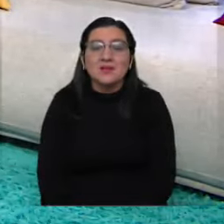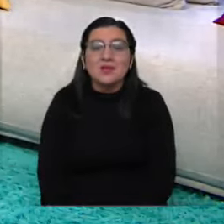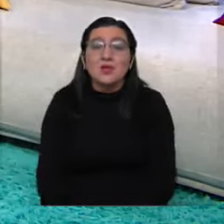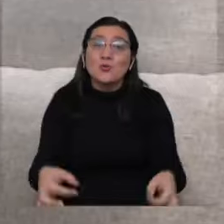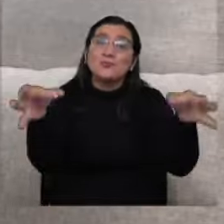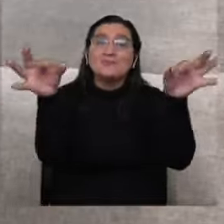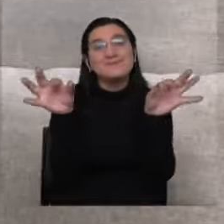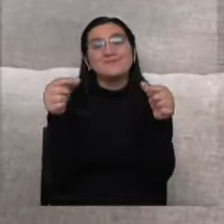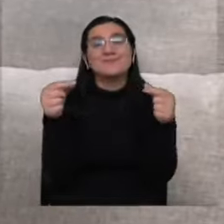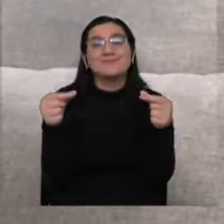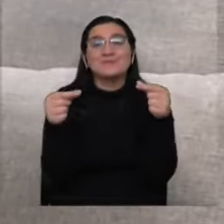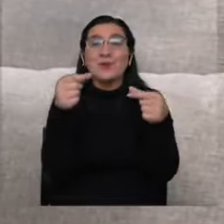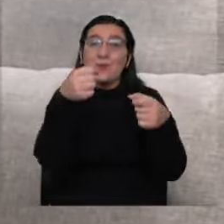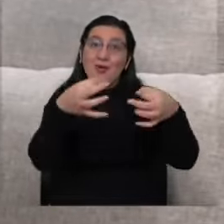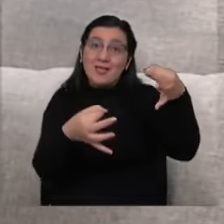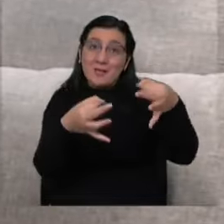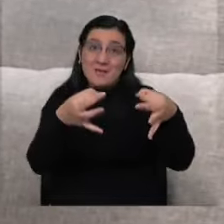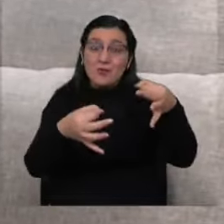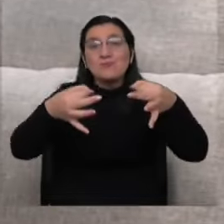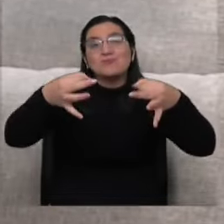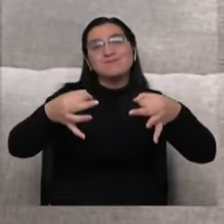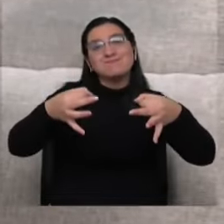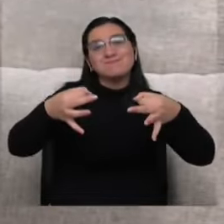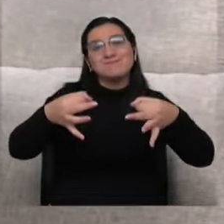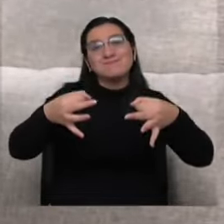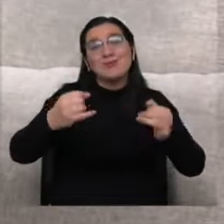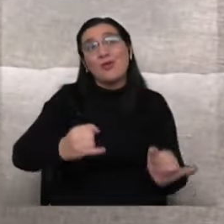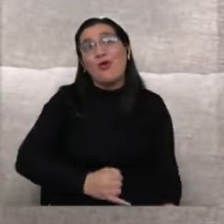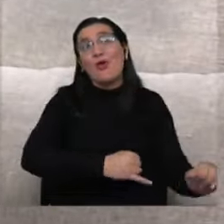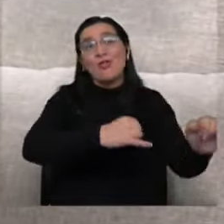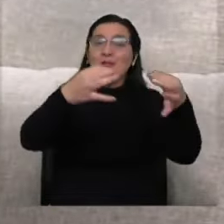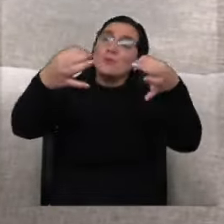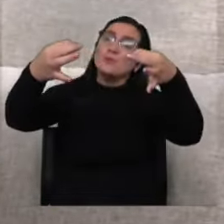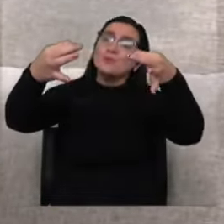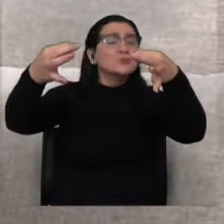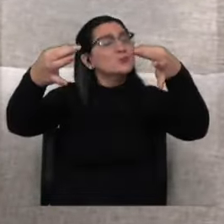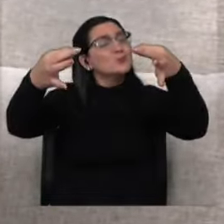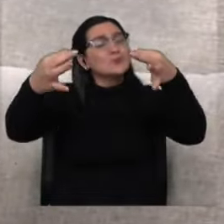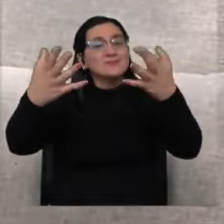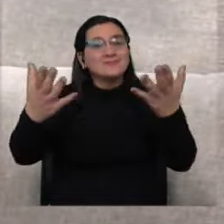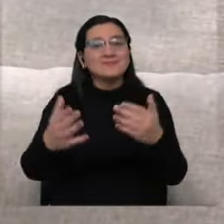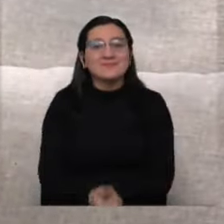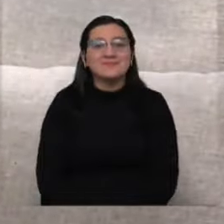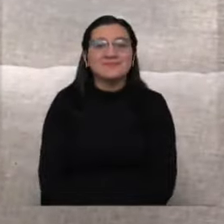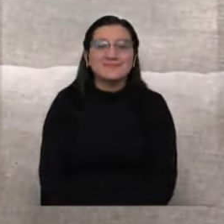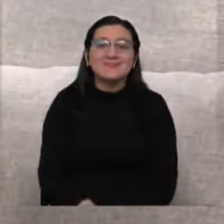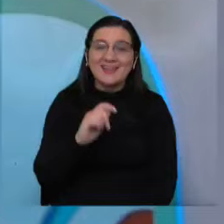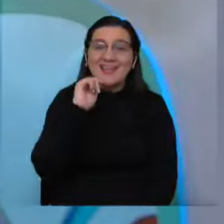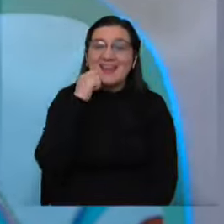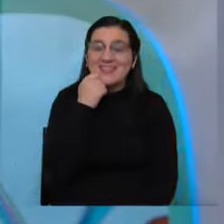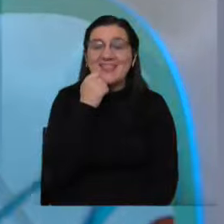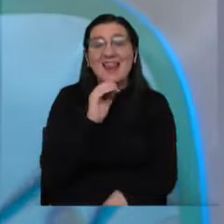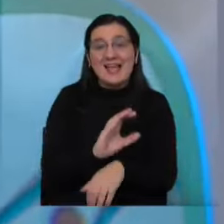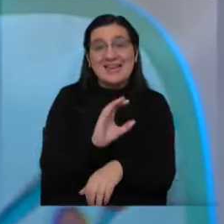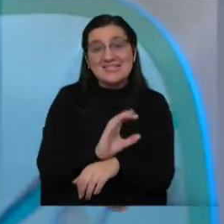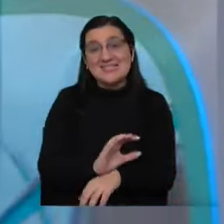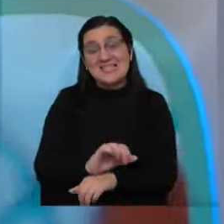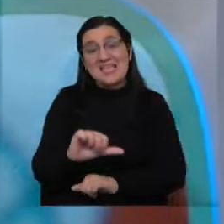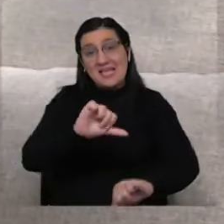así para mí un químico es alguien que está así todo el día así que a todos ellos Mis respetos Qué linda Qué linda las clases de química en el